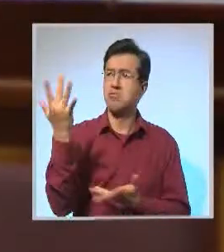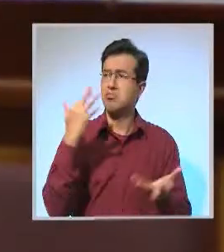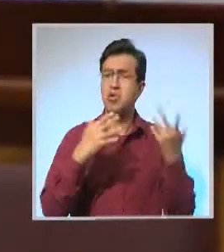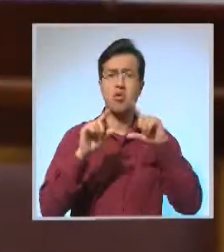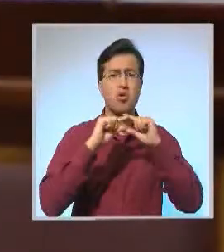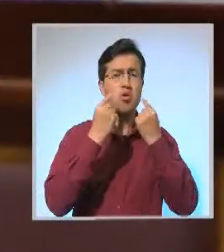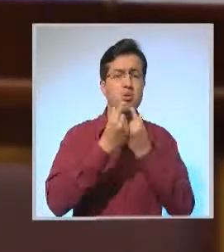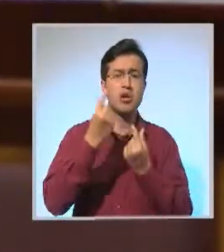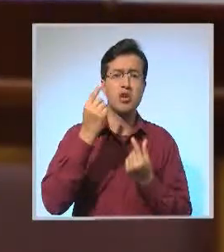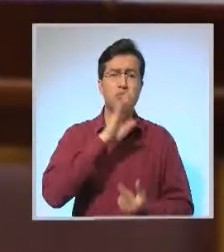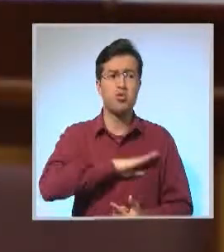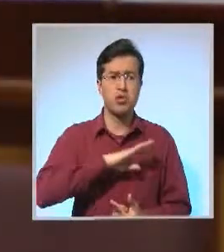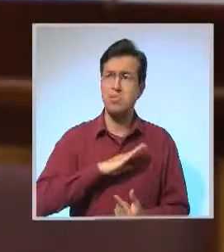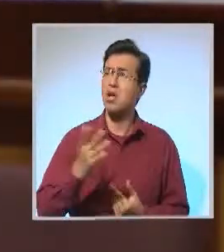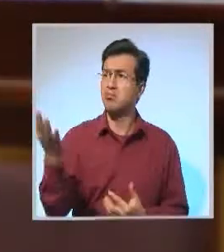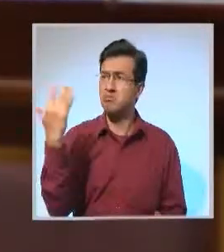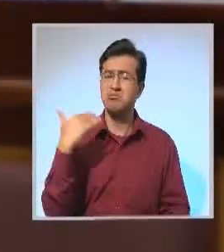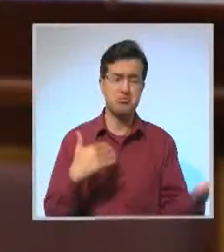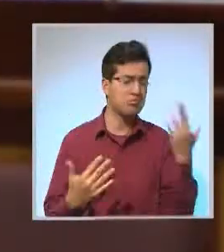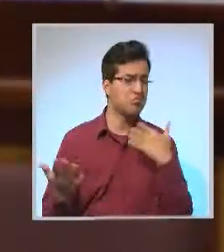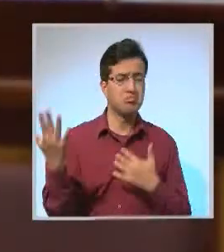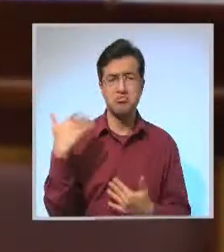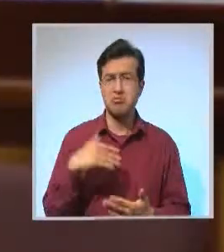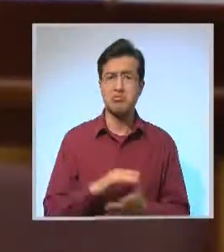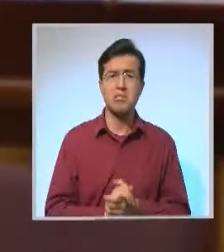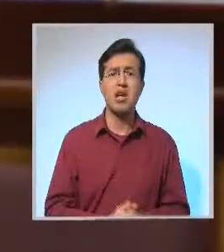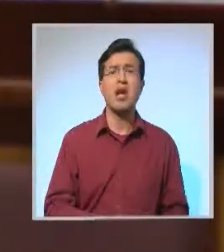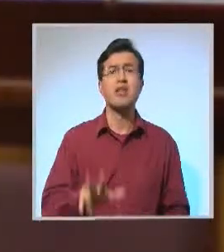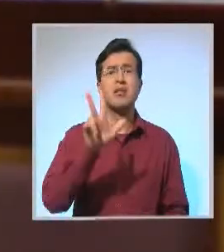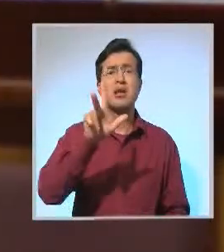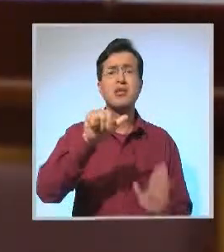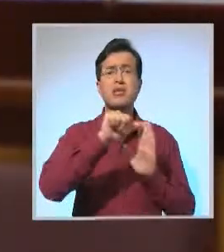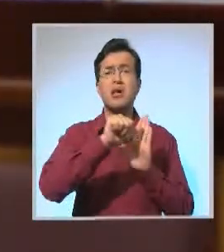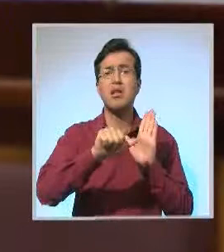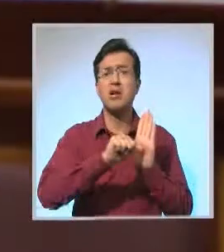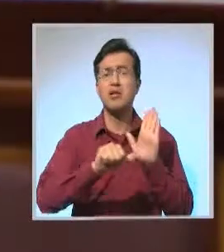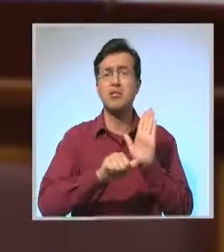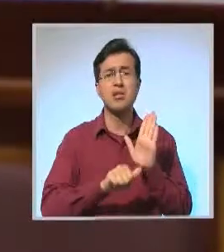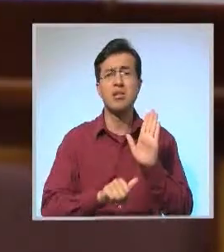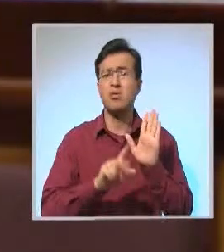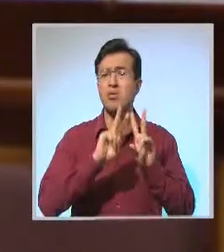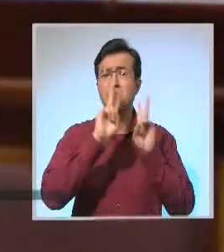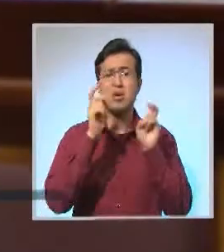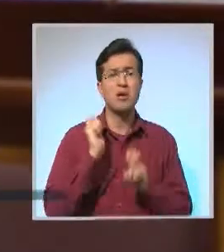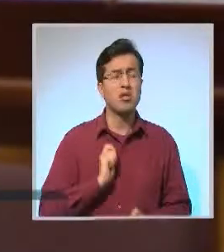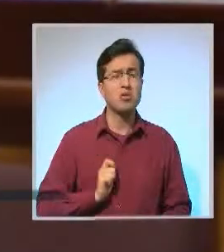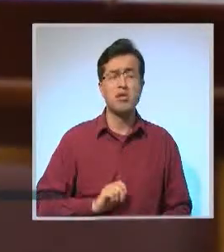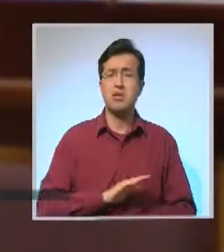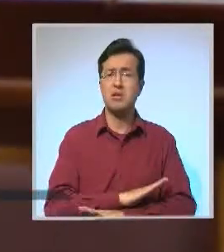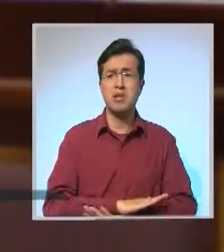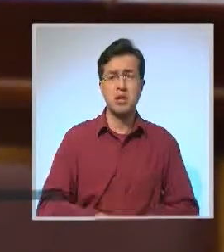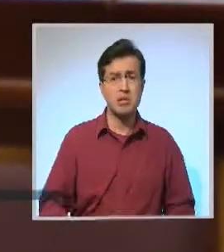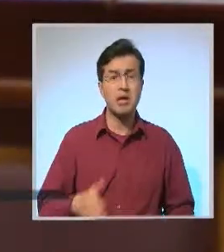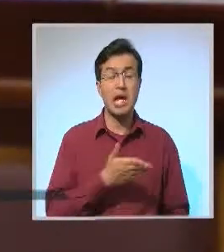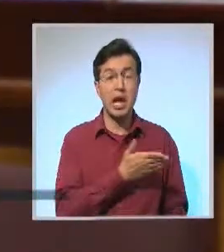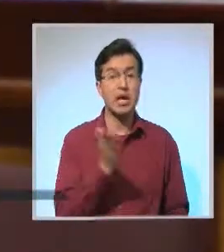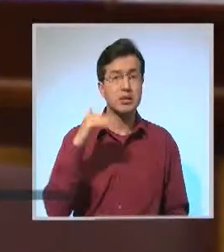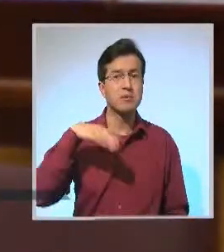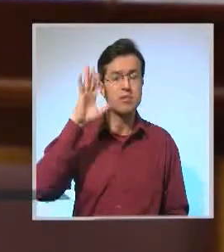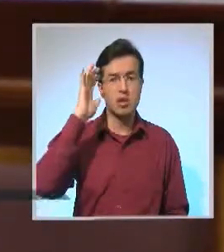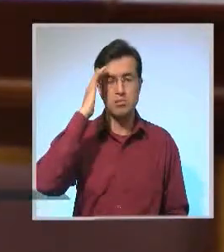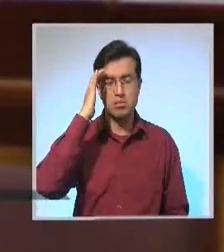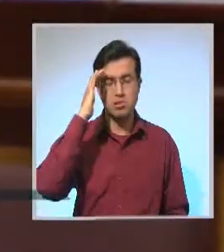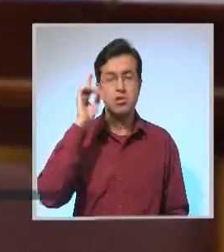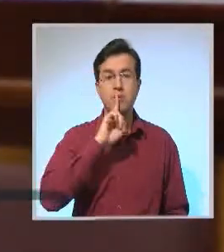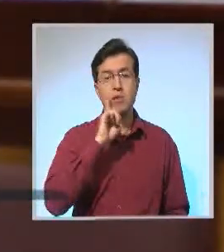autónomos descentralizados que prácticamente son tres artículos que tienen que ver con remuneraciones los que ha preocupado y que